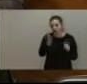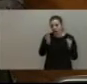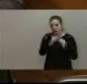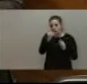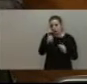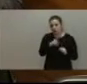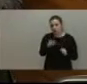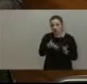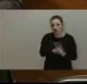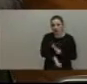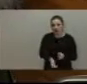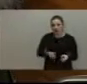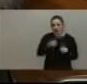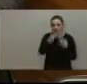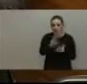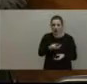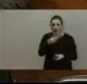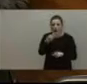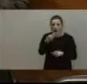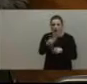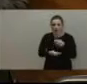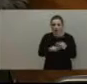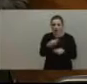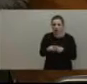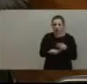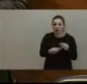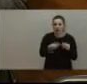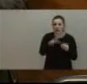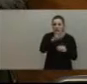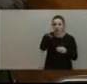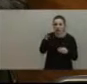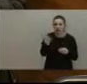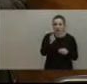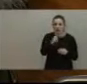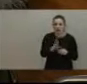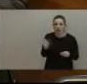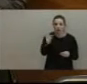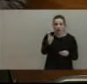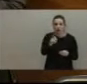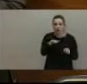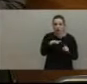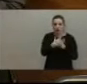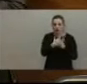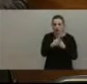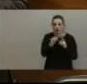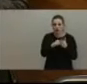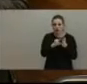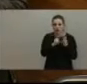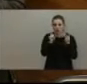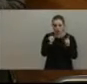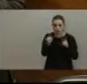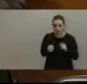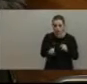informar del desarrollo de las regiones de la Unión Europea, no de la situación del sistema educativo,